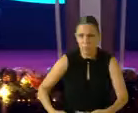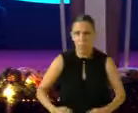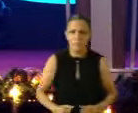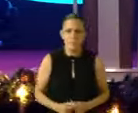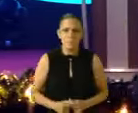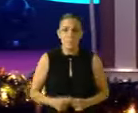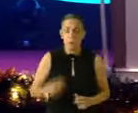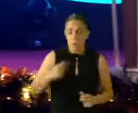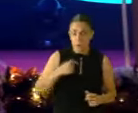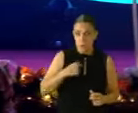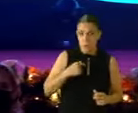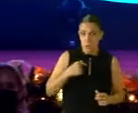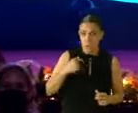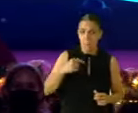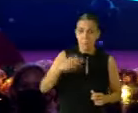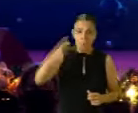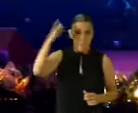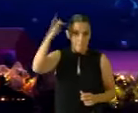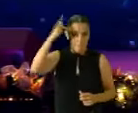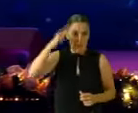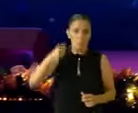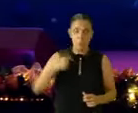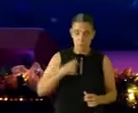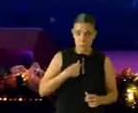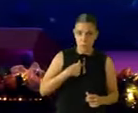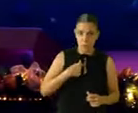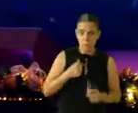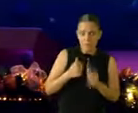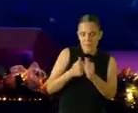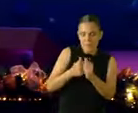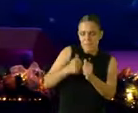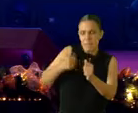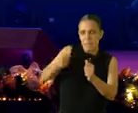y llegamos primero a la iglesia